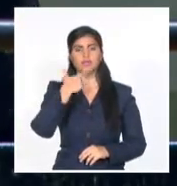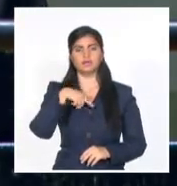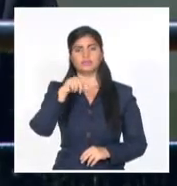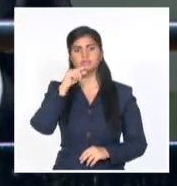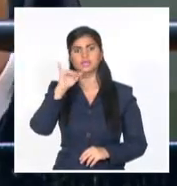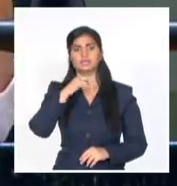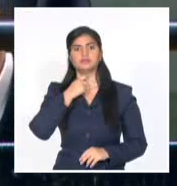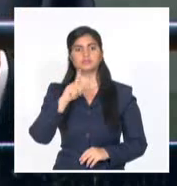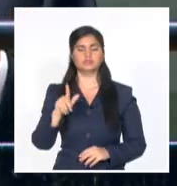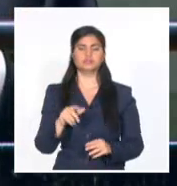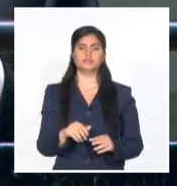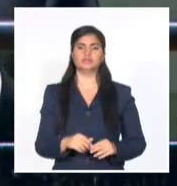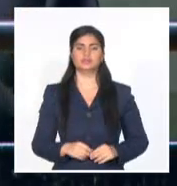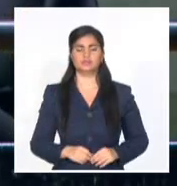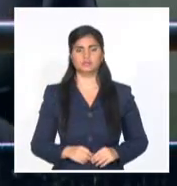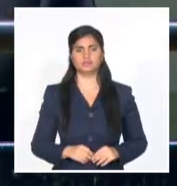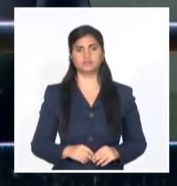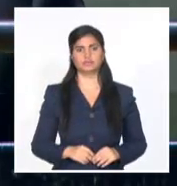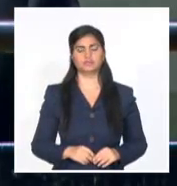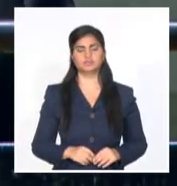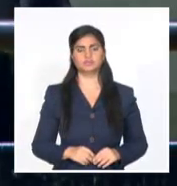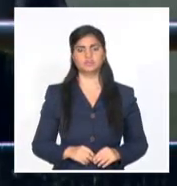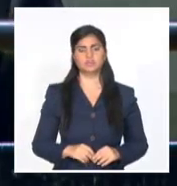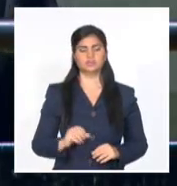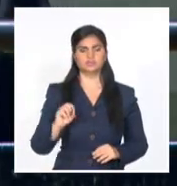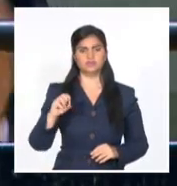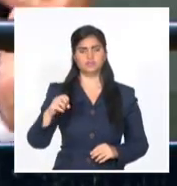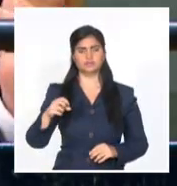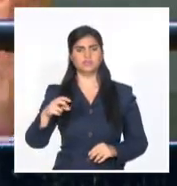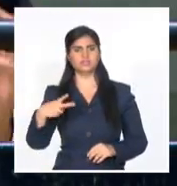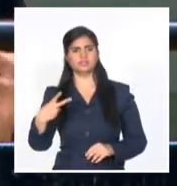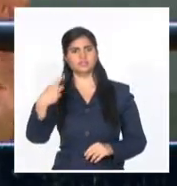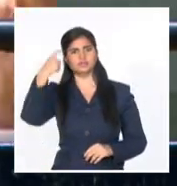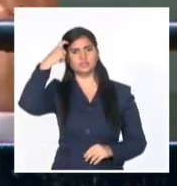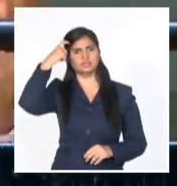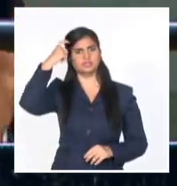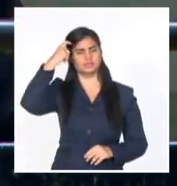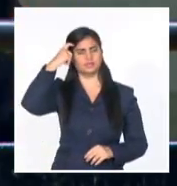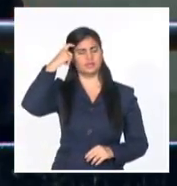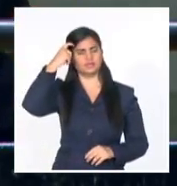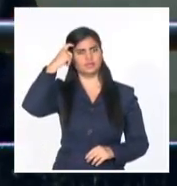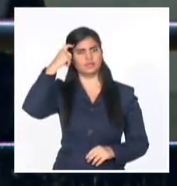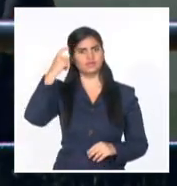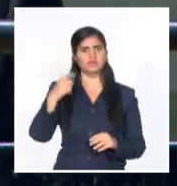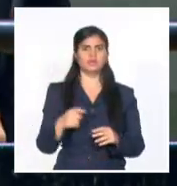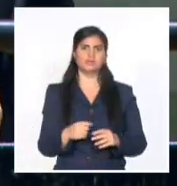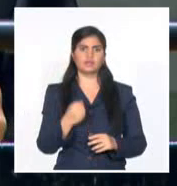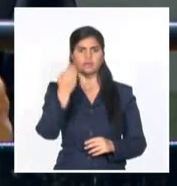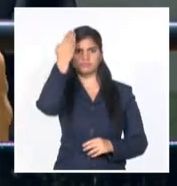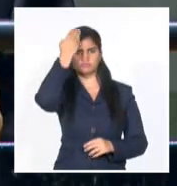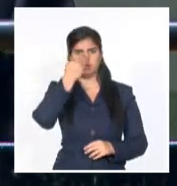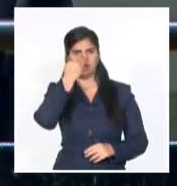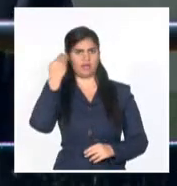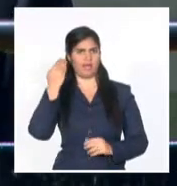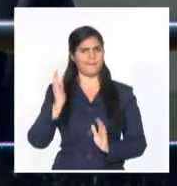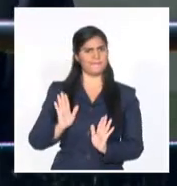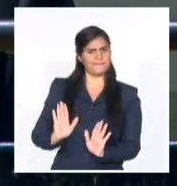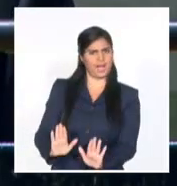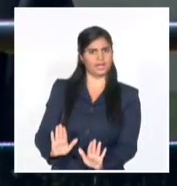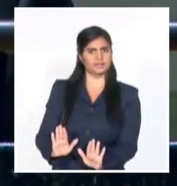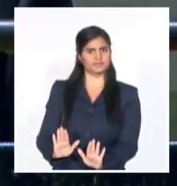Padecen de parálisis cerebral. Esta condición les provoca